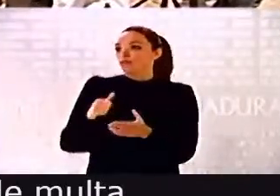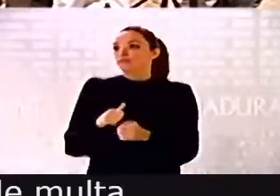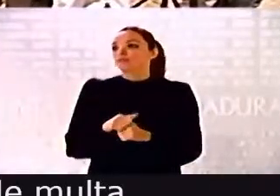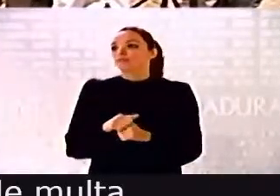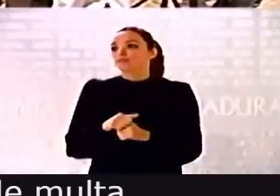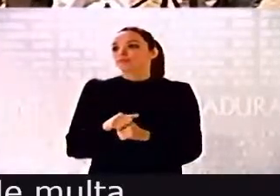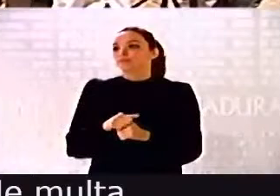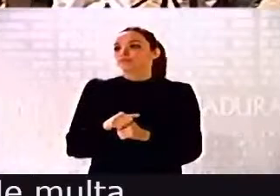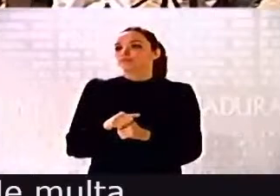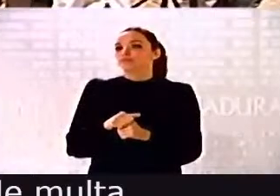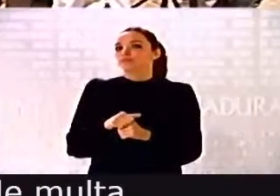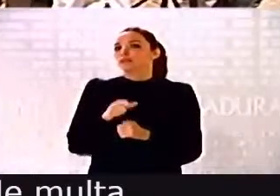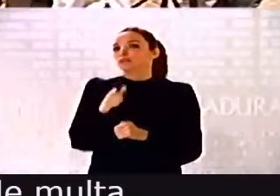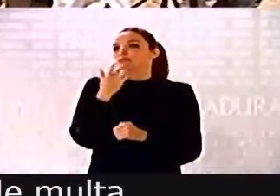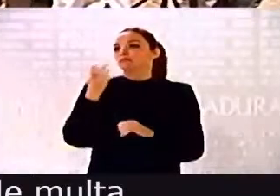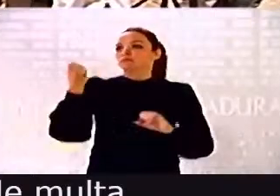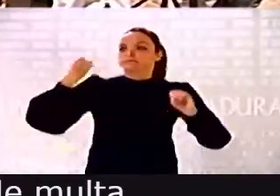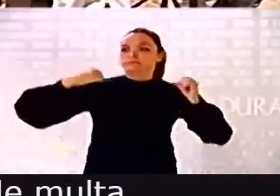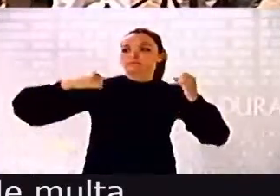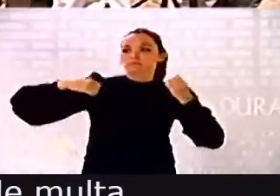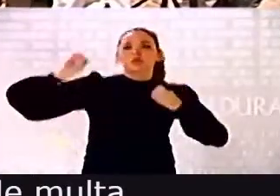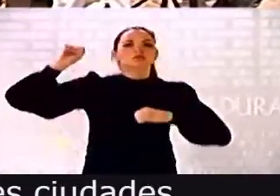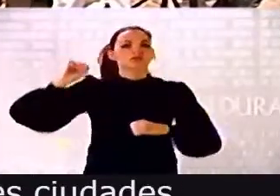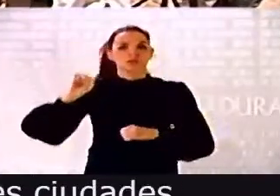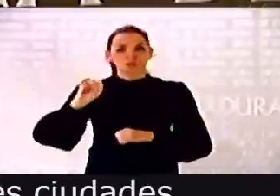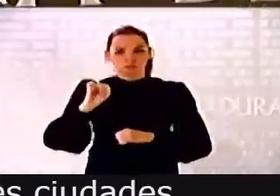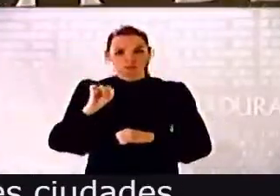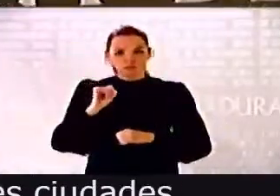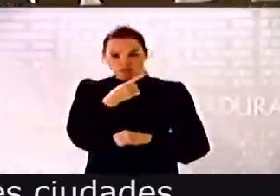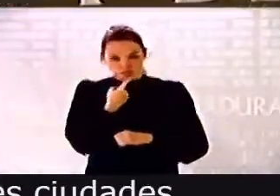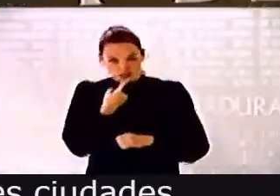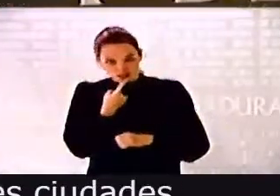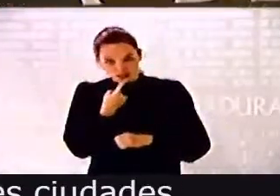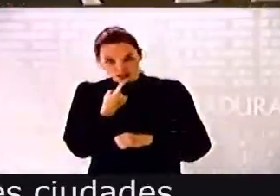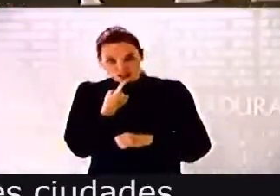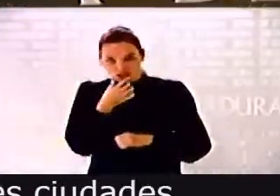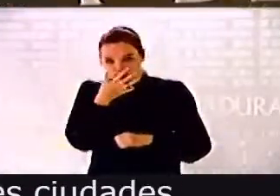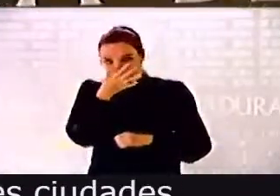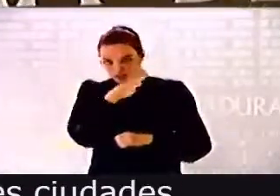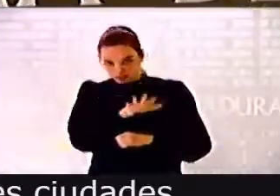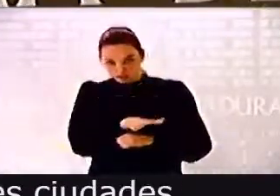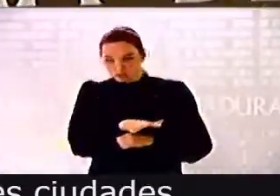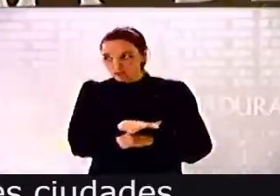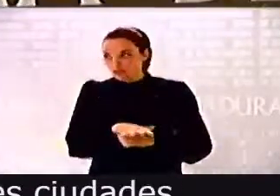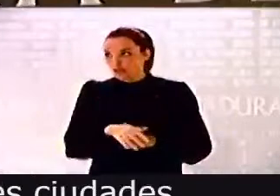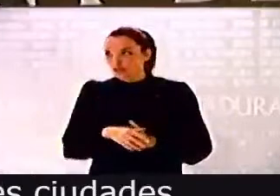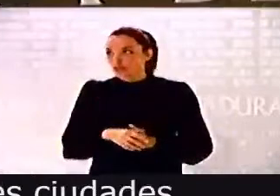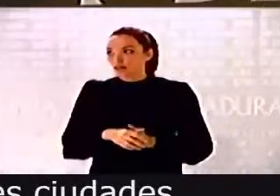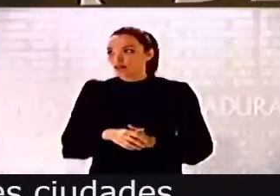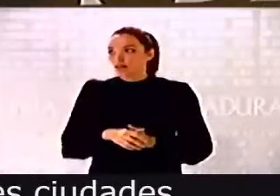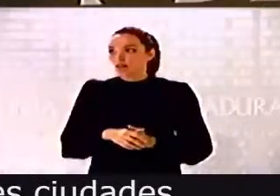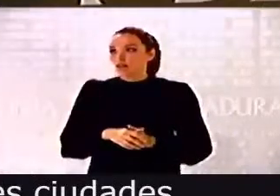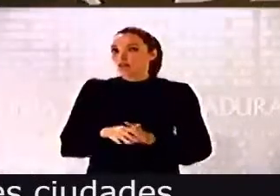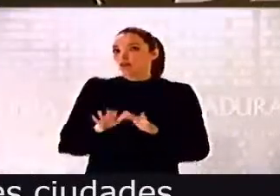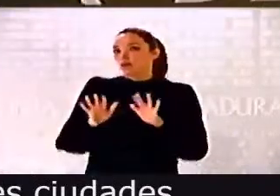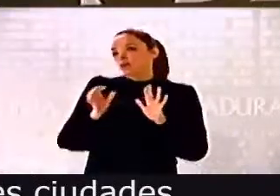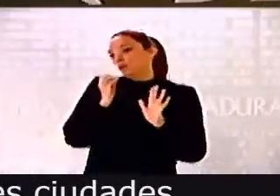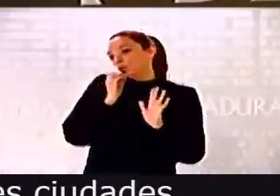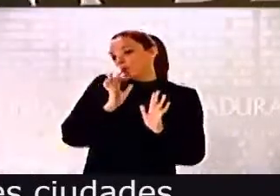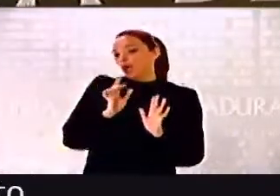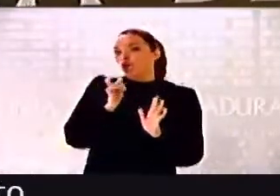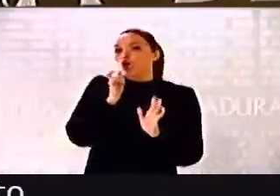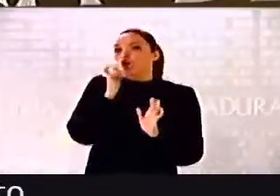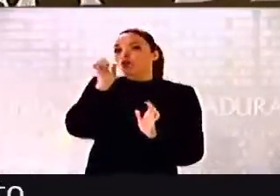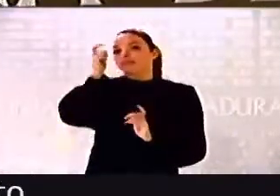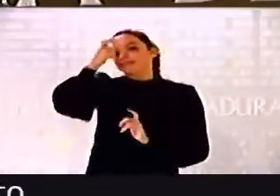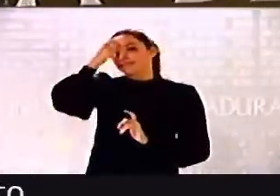adherencia, son flagrantes incumplimientos, ¿no? Bueno, permítame que políticamente correcto. Permítame que le hable con unos términos médicos. Sí, ya,